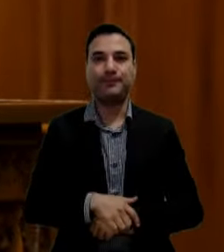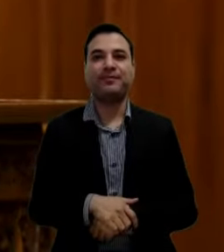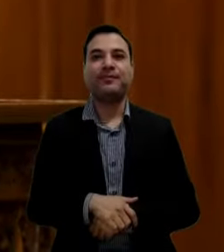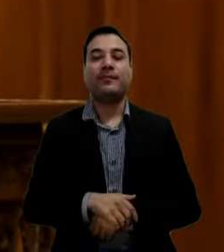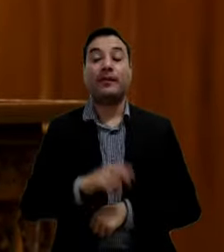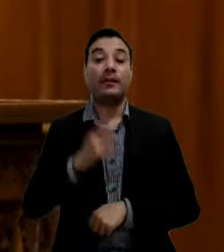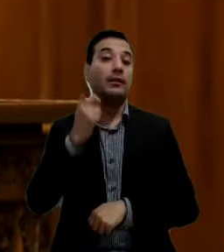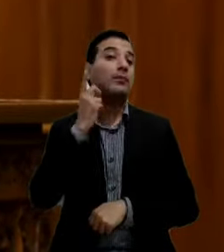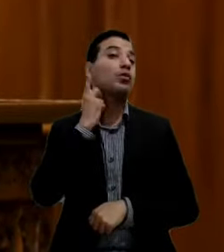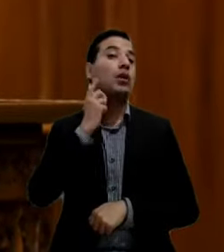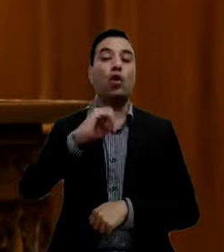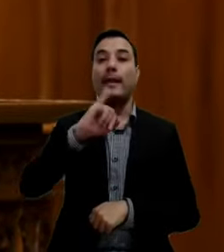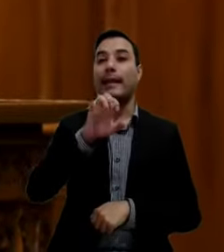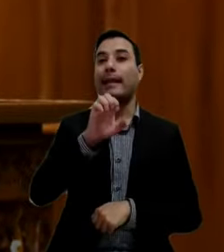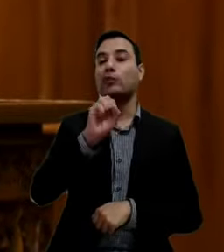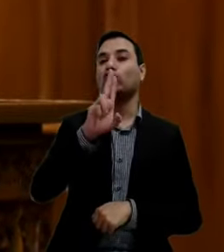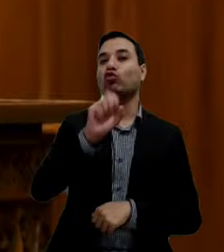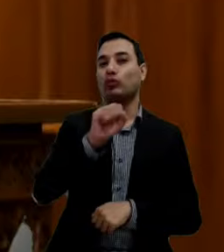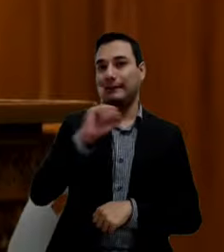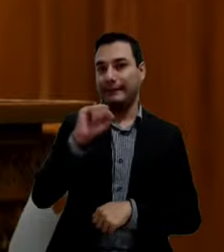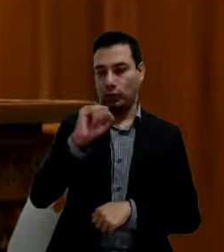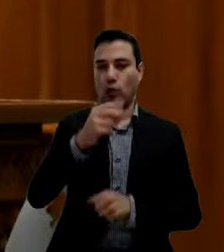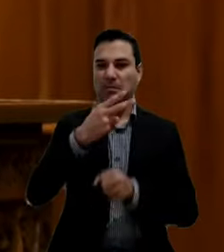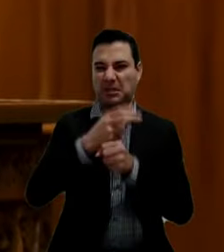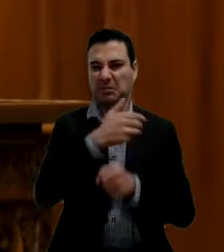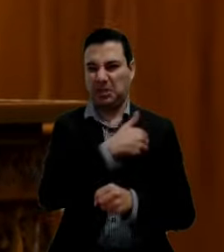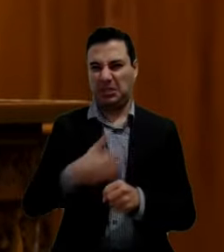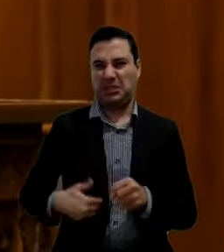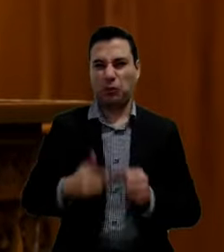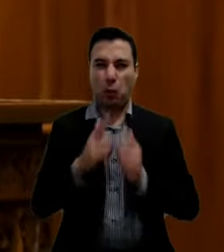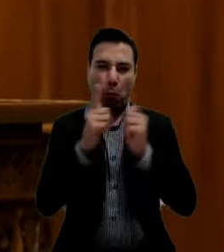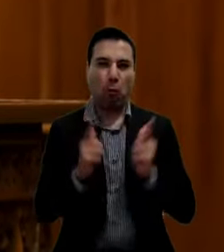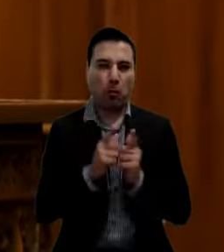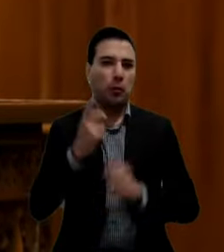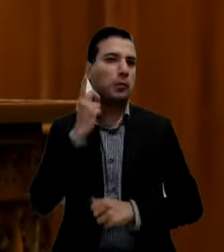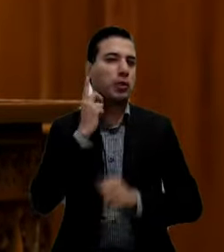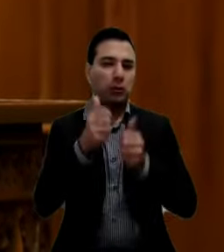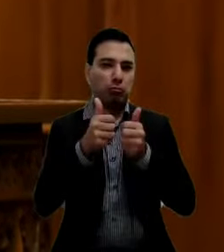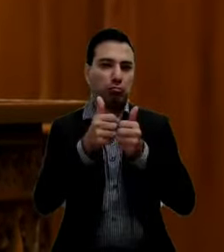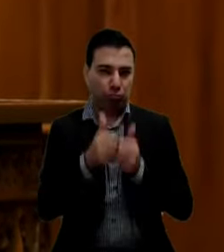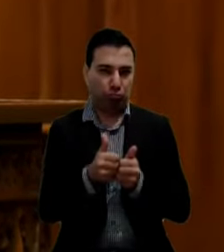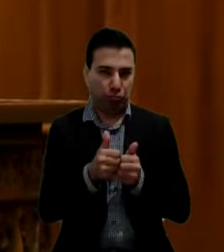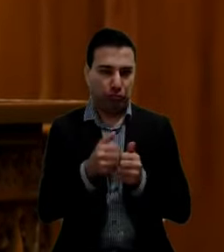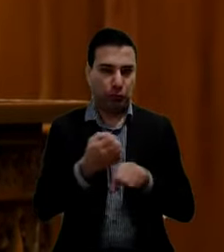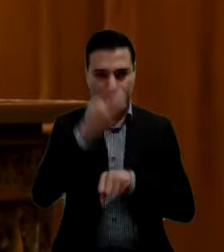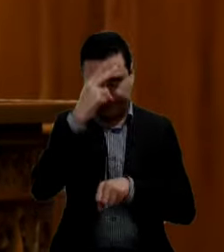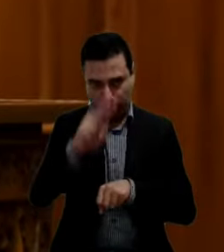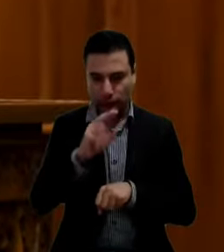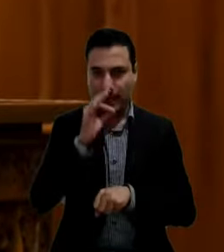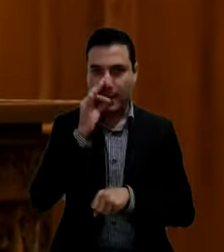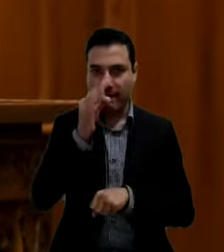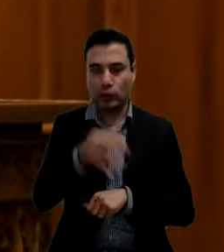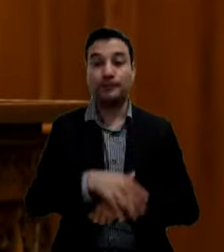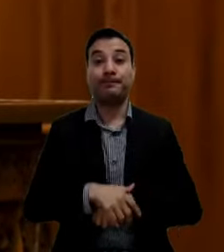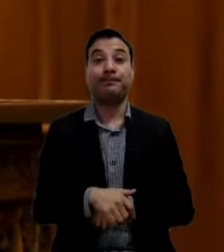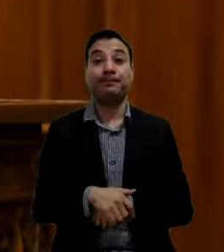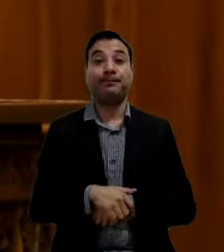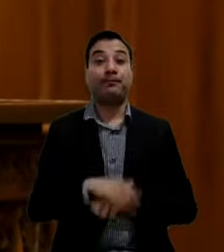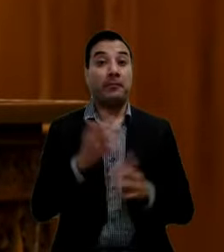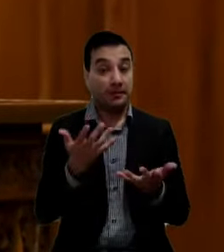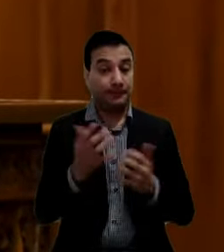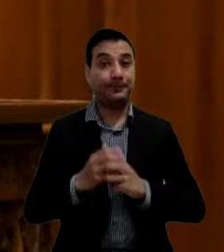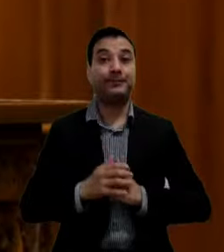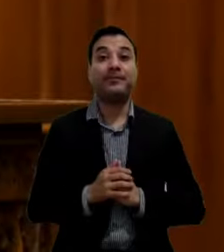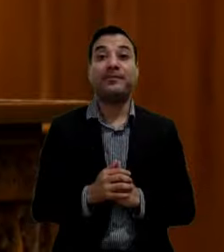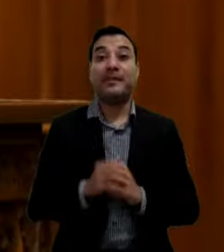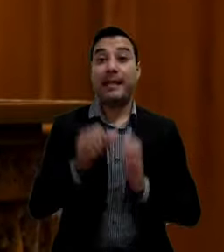Gerardo Izquierdo Rojas, vicepresidente de la Diputación Permanente del Estado de México, presente. En ejercicio de las facultades que me confieren